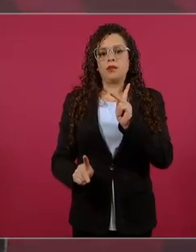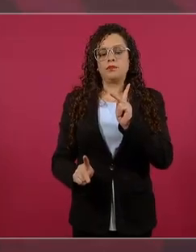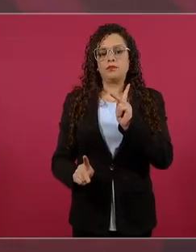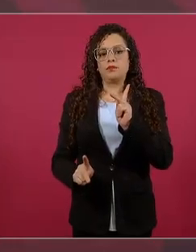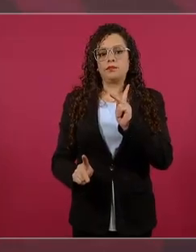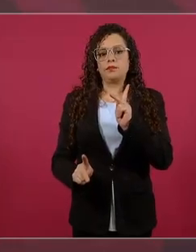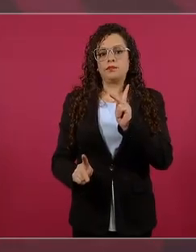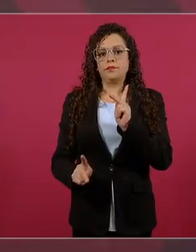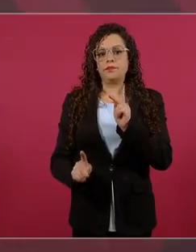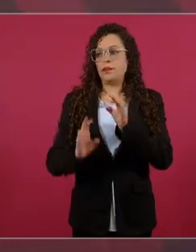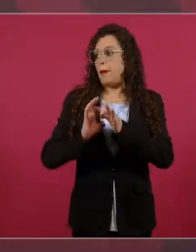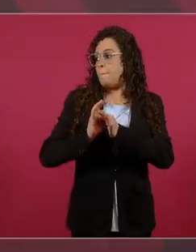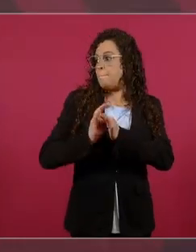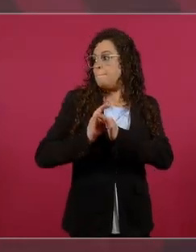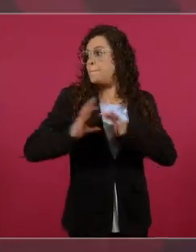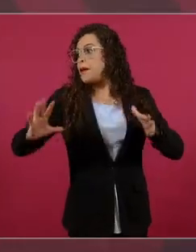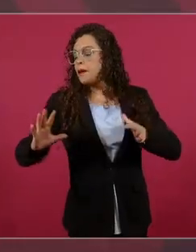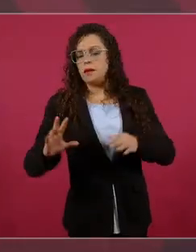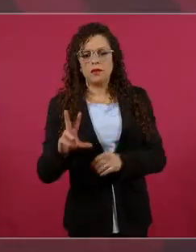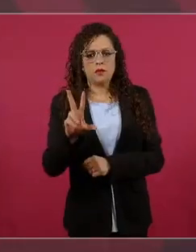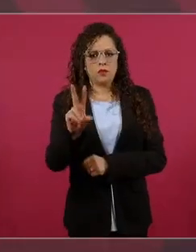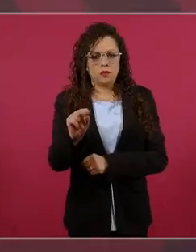Y ahora que se den los cambios,